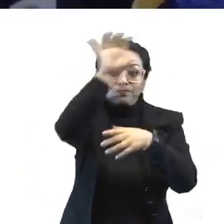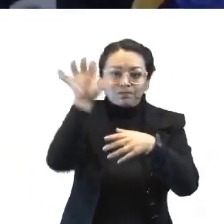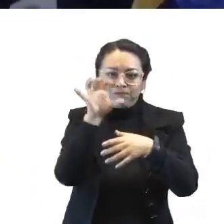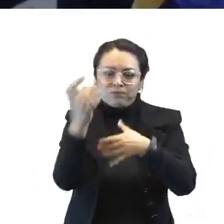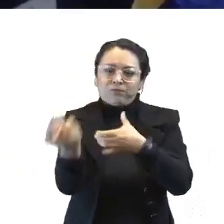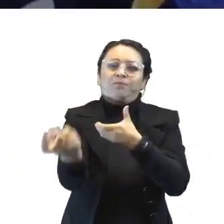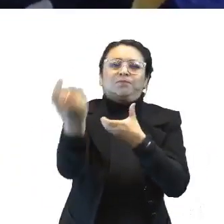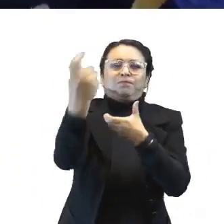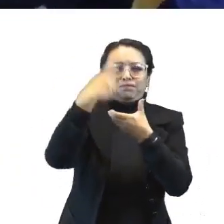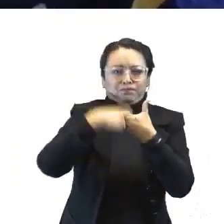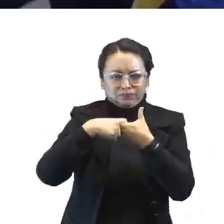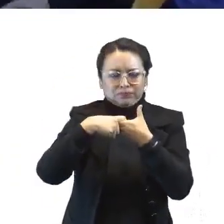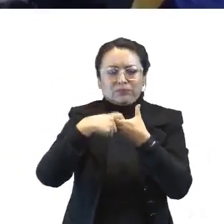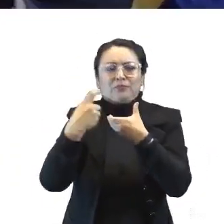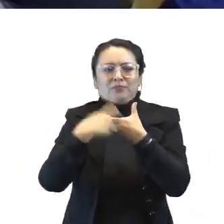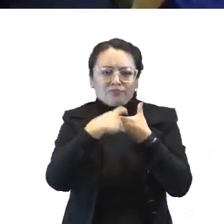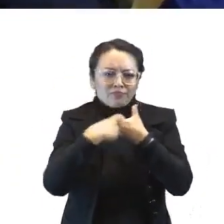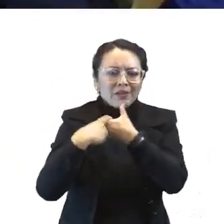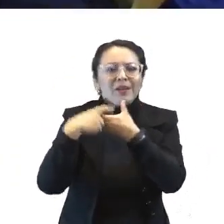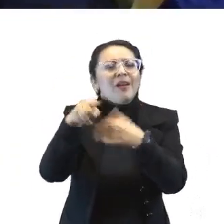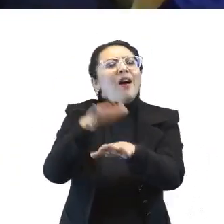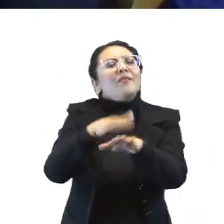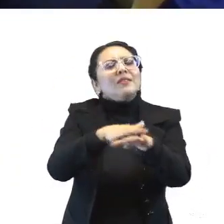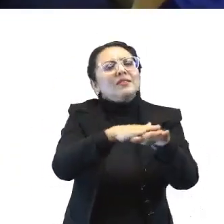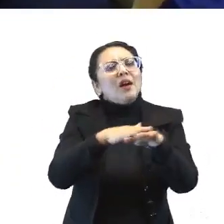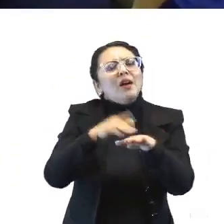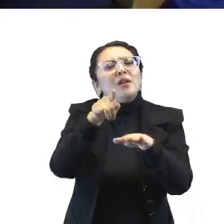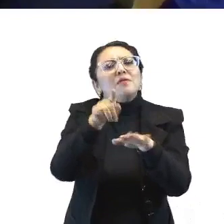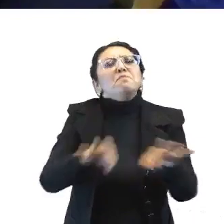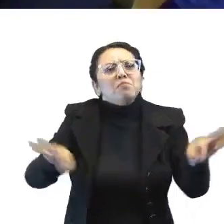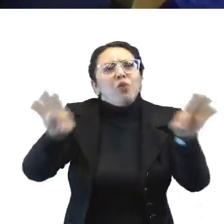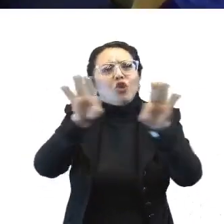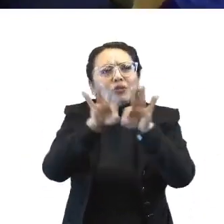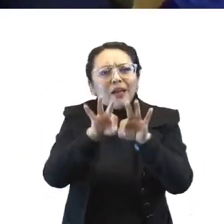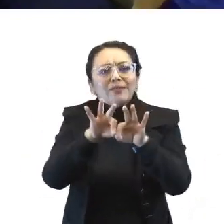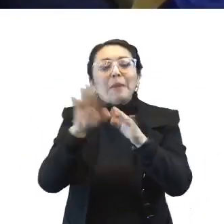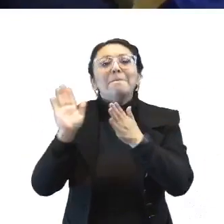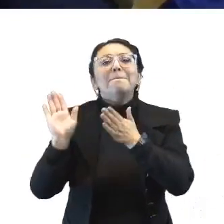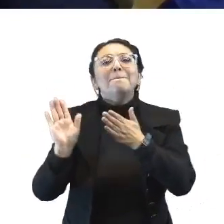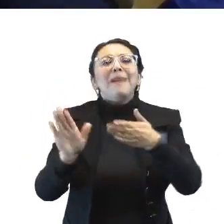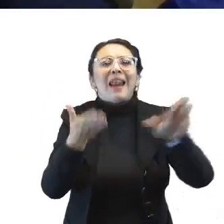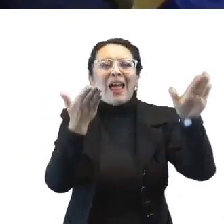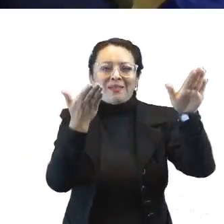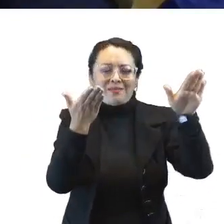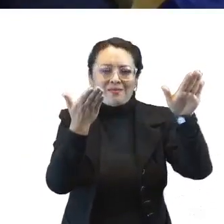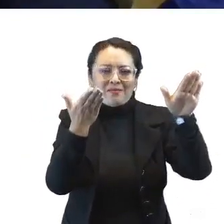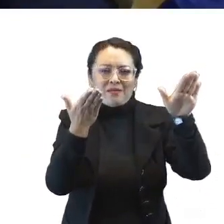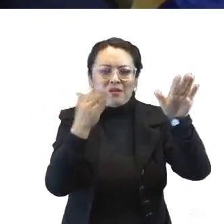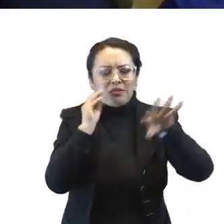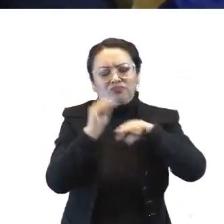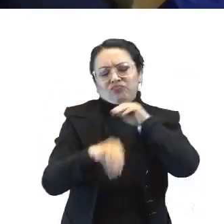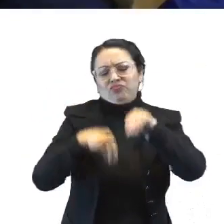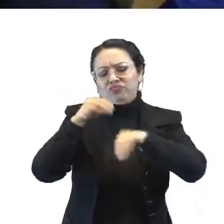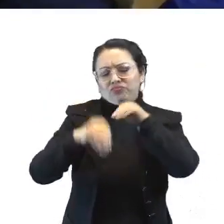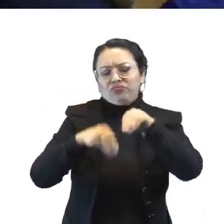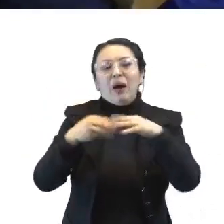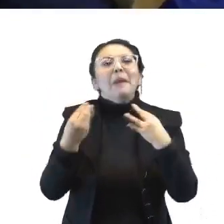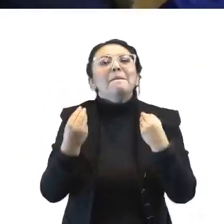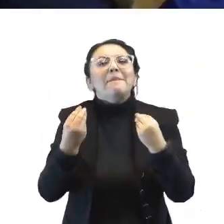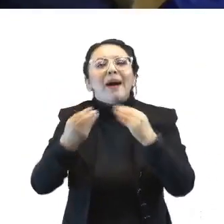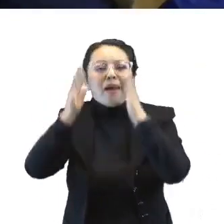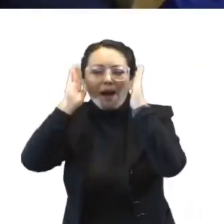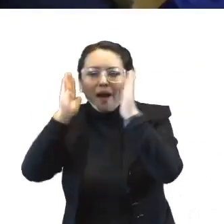asumir la necesidad de desarrollar un plan que atienda